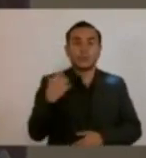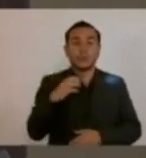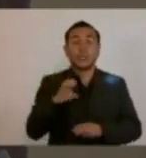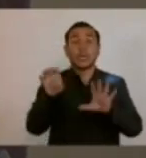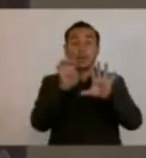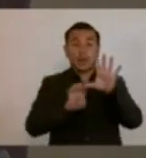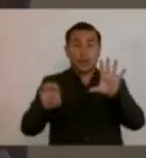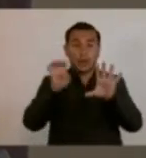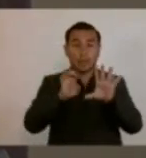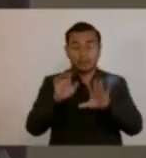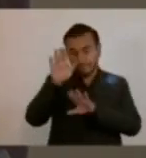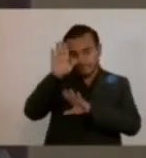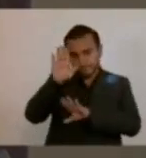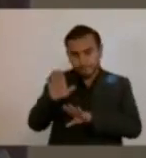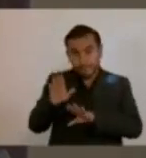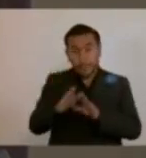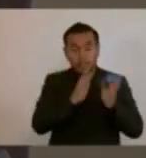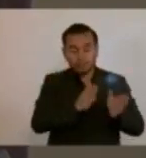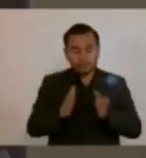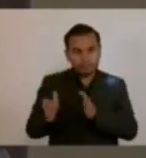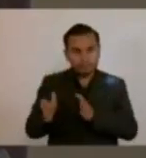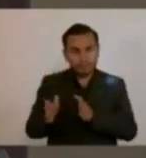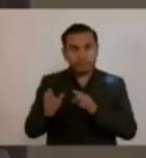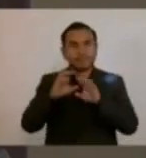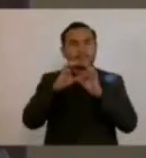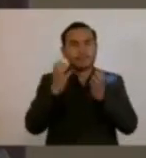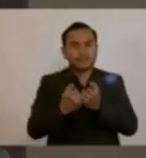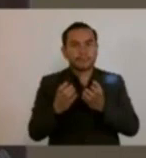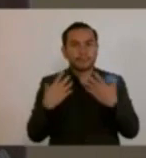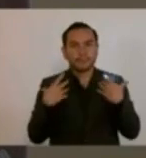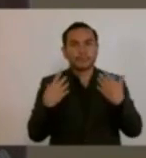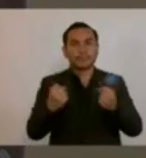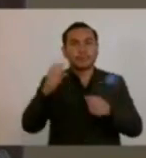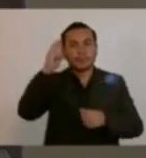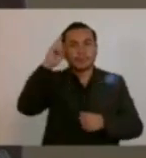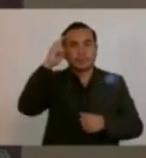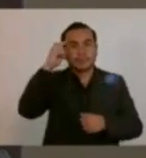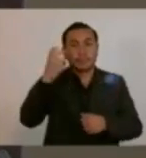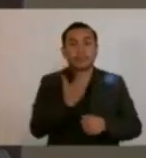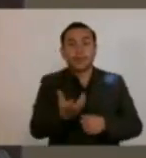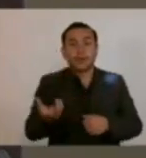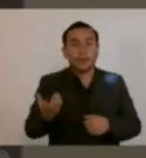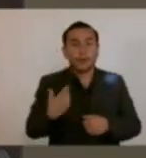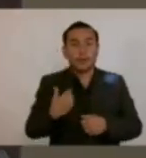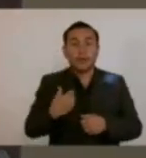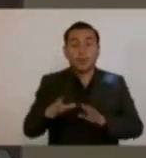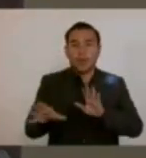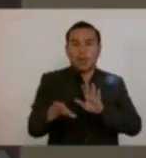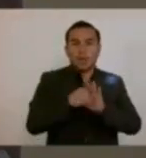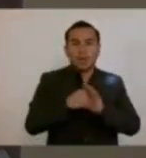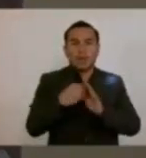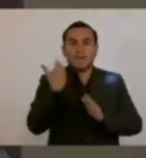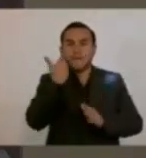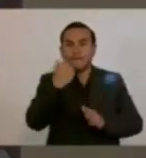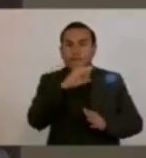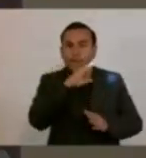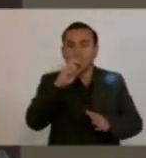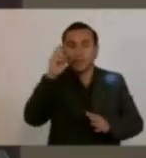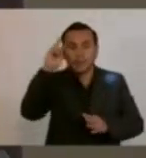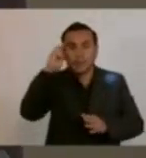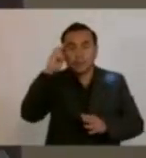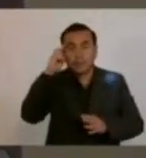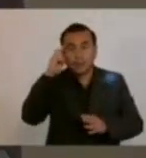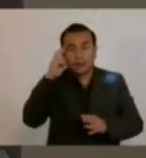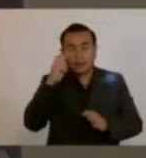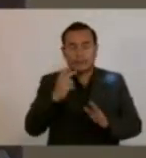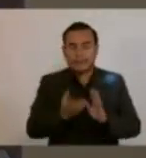etcétera, que se han respetado los protocolos internacionales, sabemos que es tanta la viralidad y el contagio de esta enfermedad que hay una alta